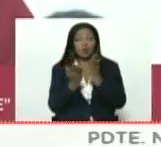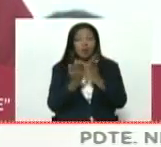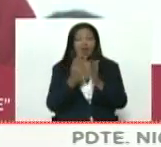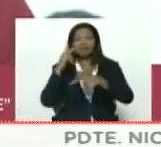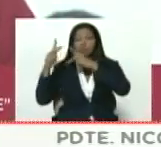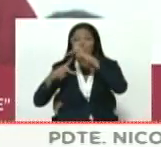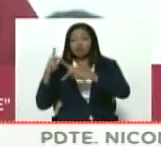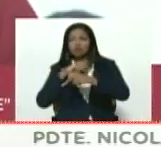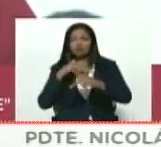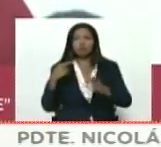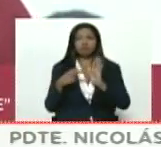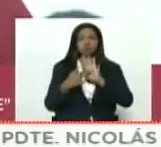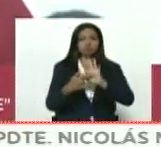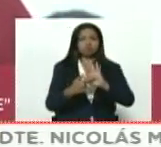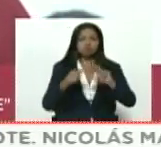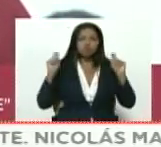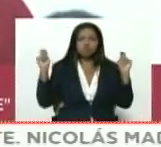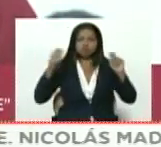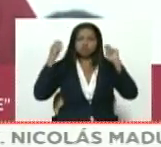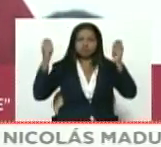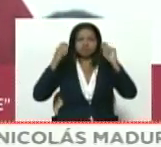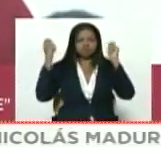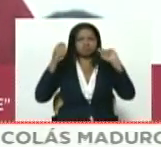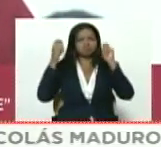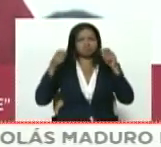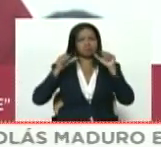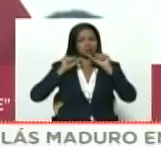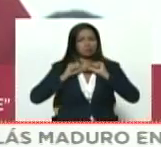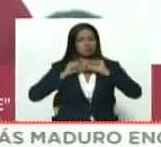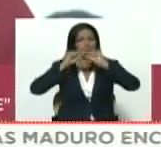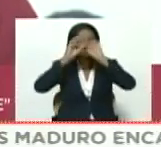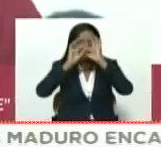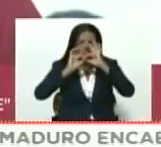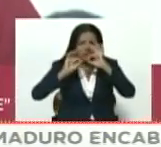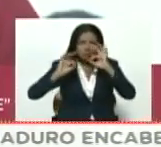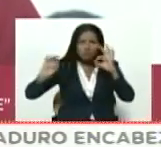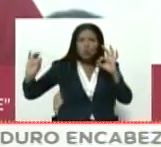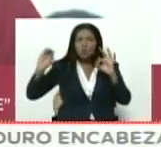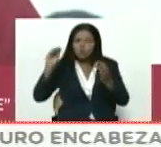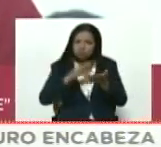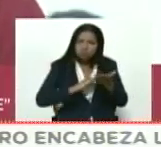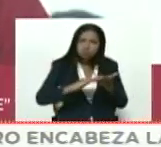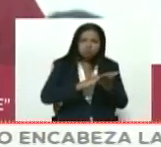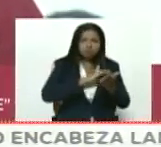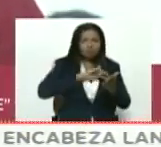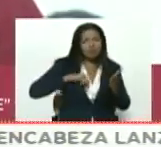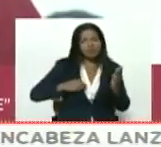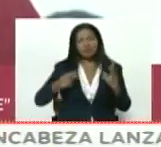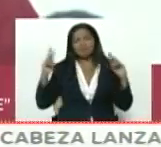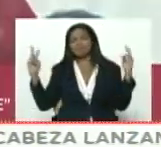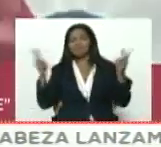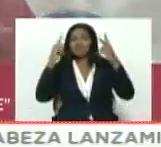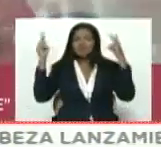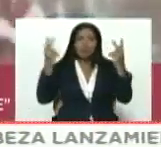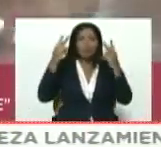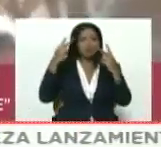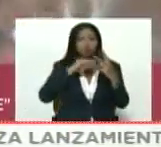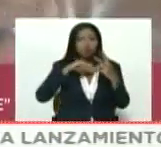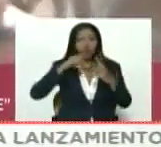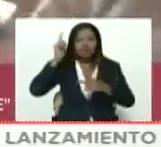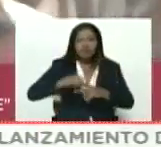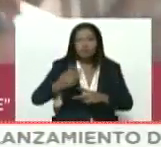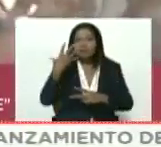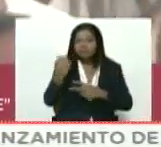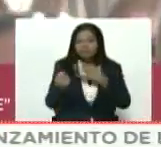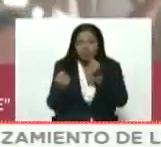nos declaramos en campaña permanente para la consolidación de la nueva victoria, que entendemos desde la juventud